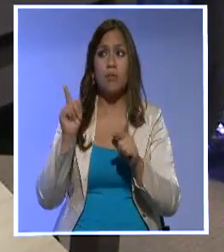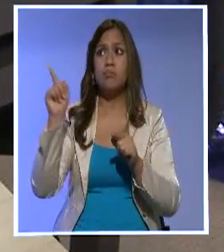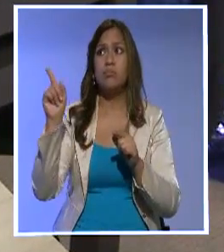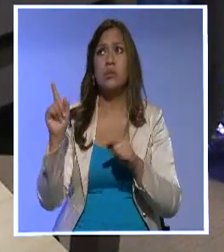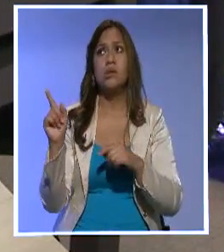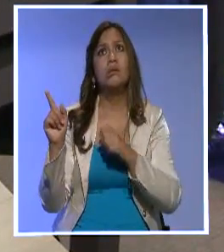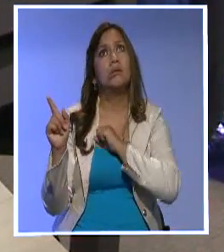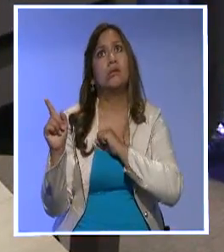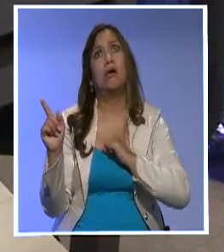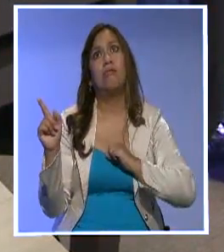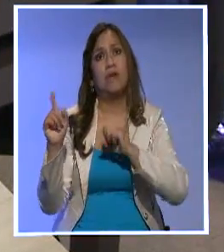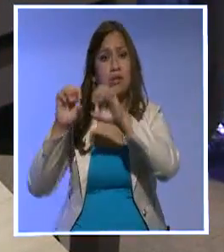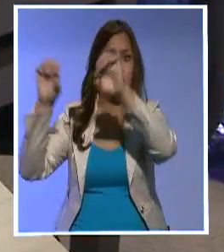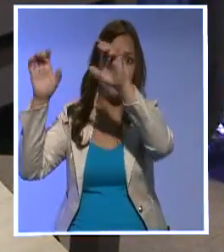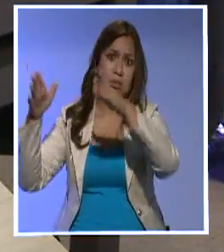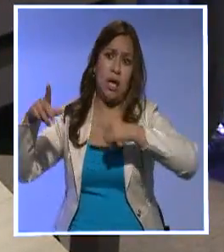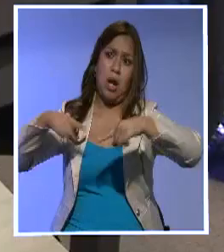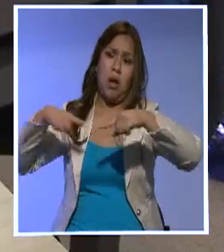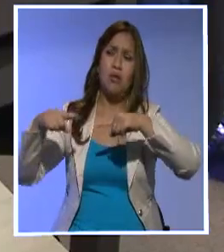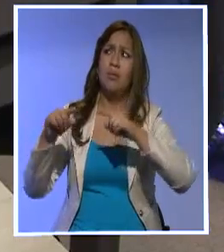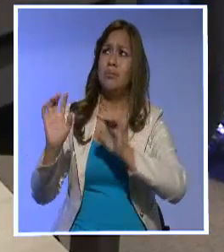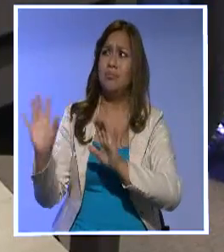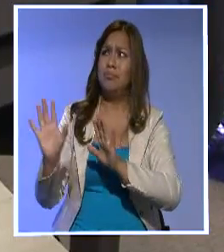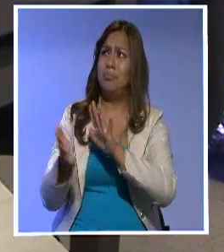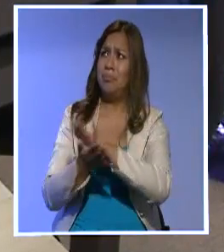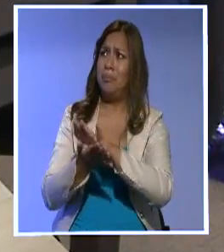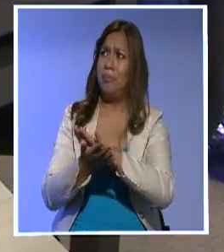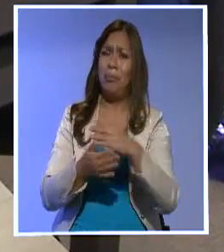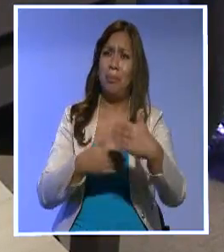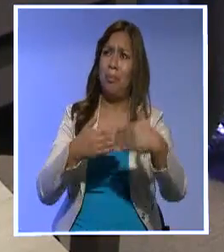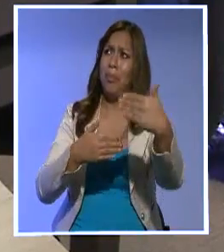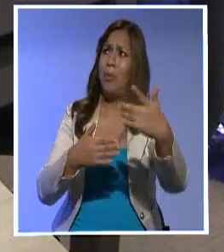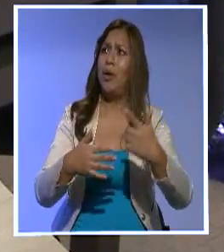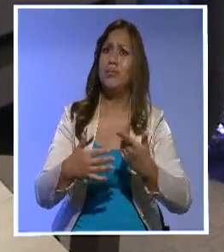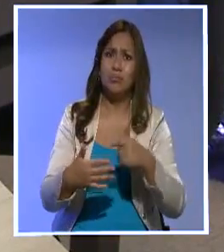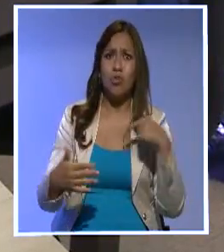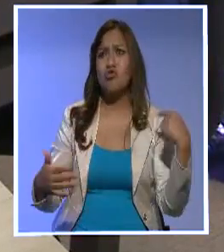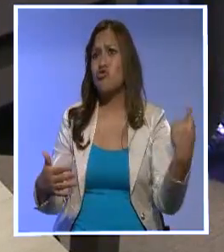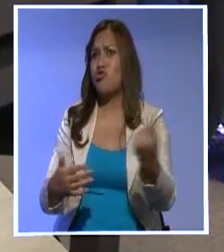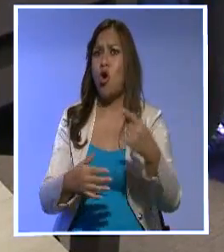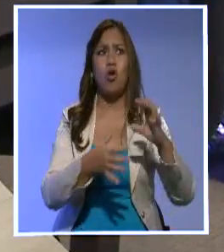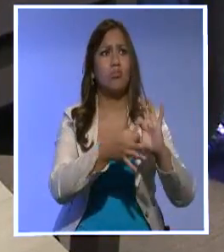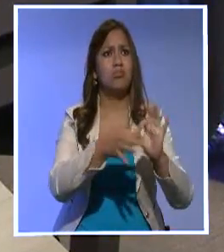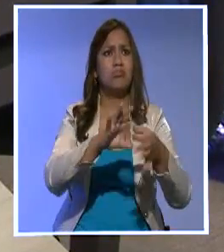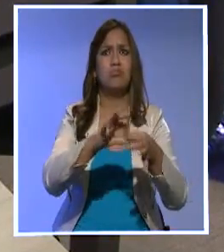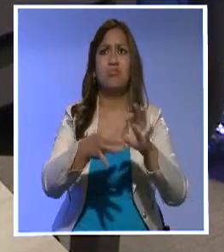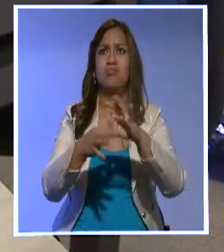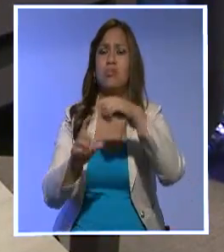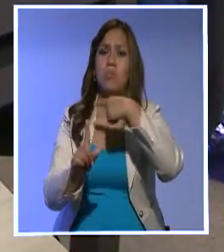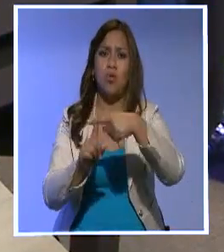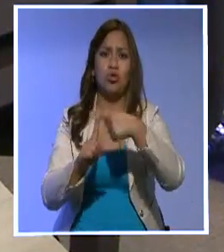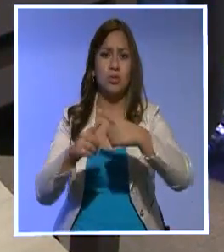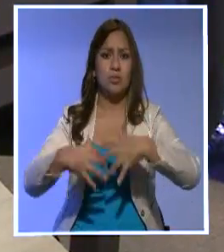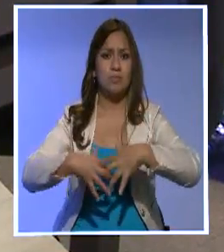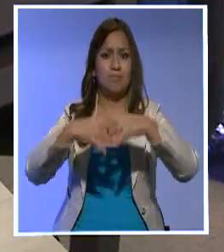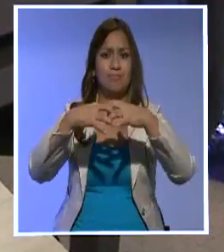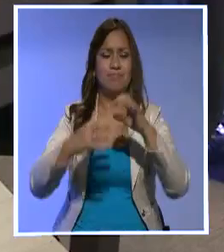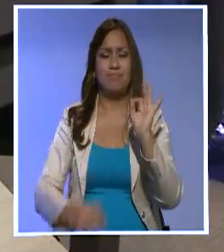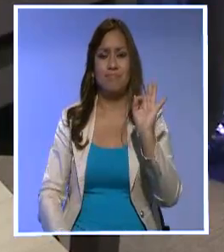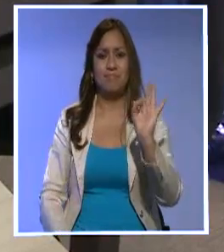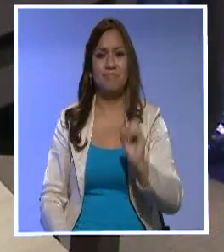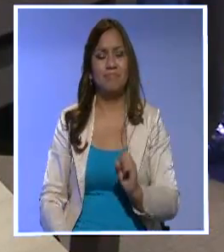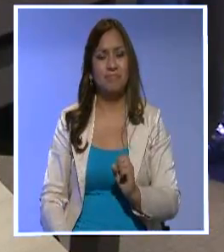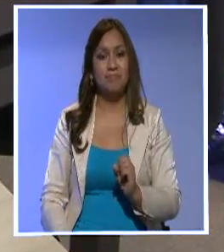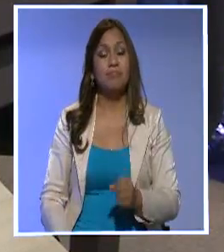de inversión de las mismas empresas a través de la venta de los productos nacionales que todas y todos estamos llamados a consumir y